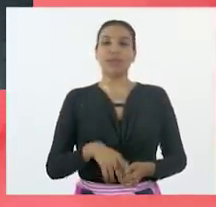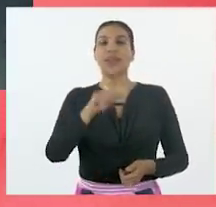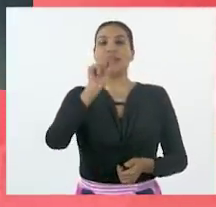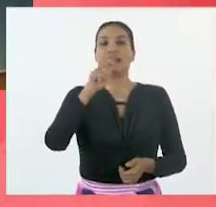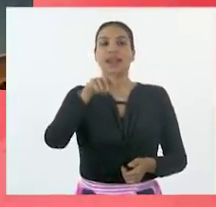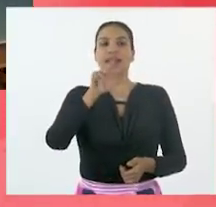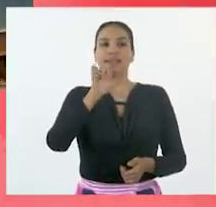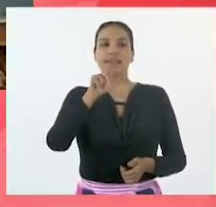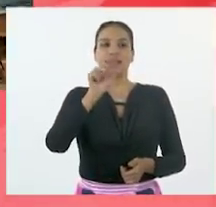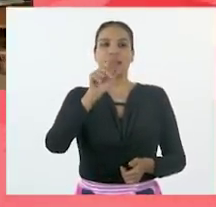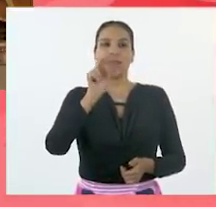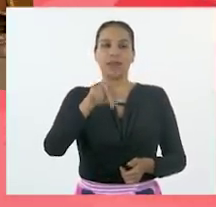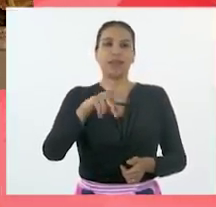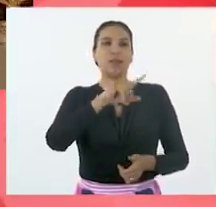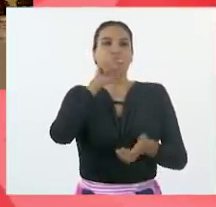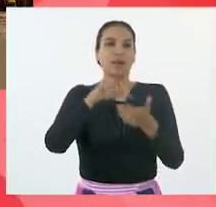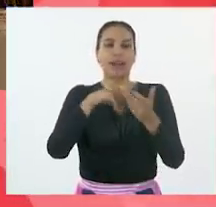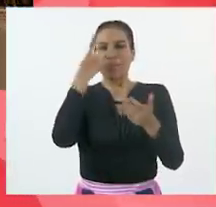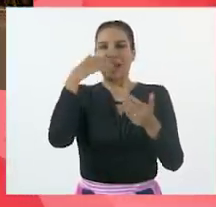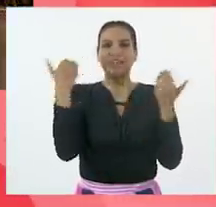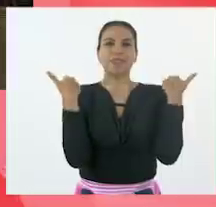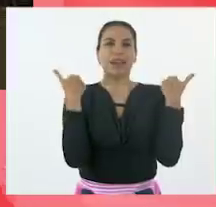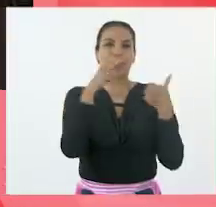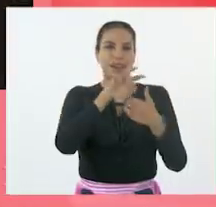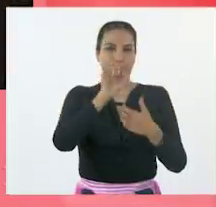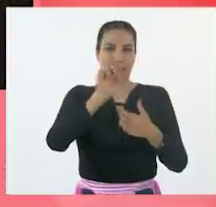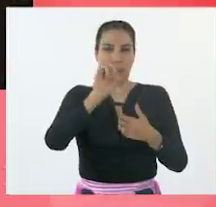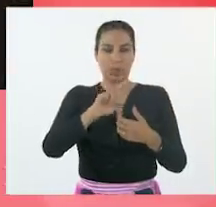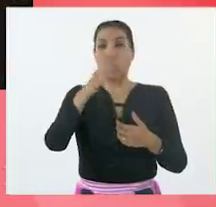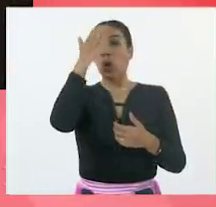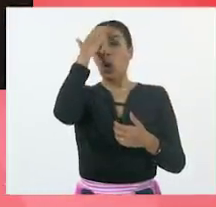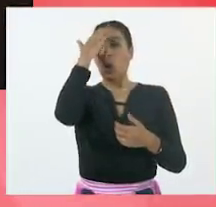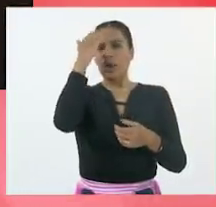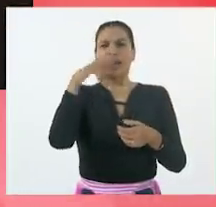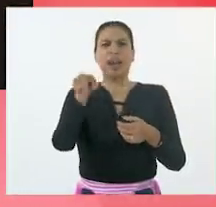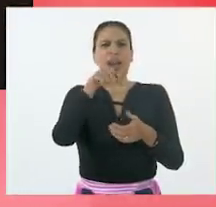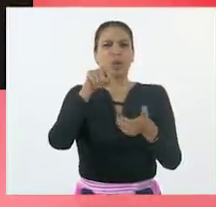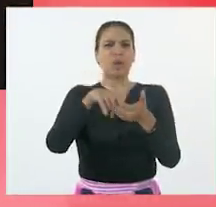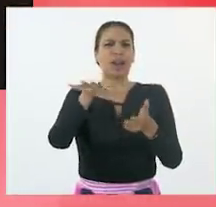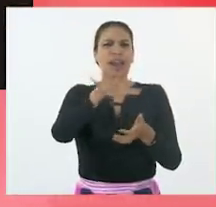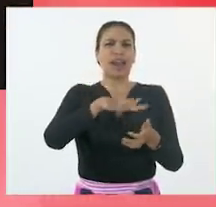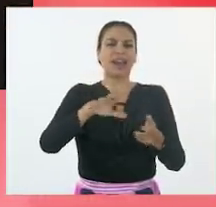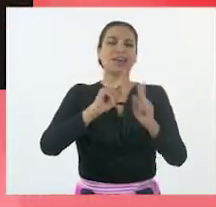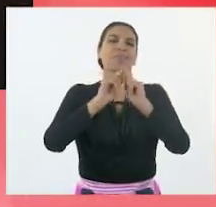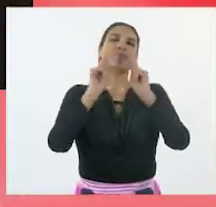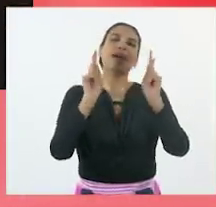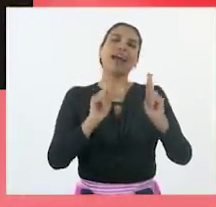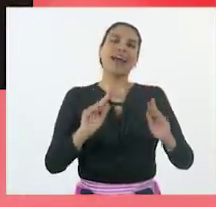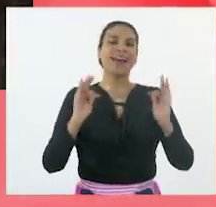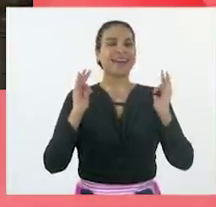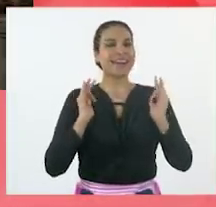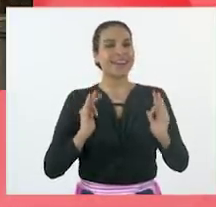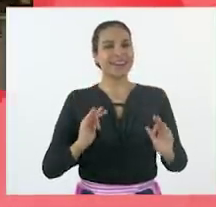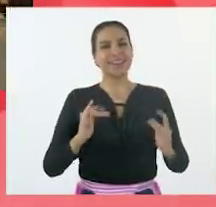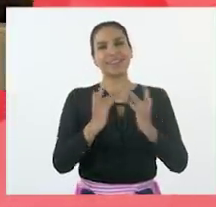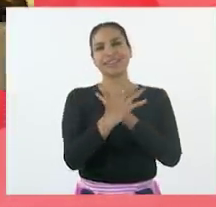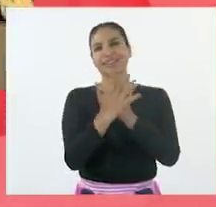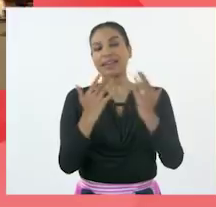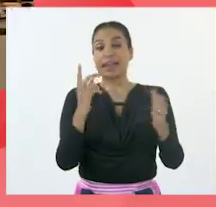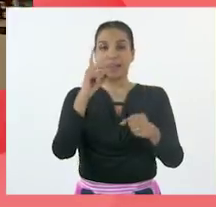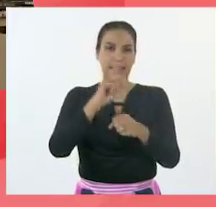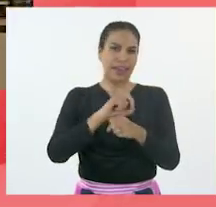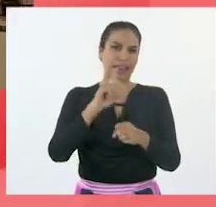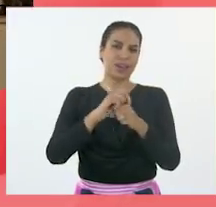Tequisquiapan es ideal para pasar un relajado fin de semana. Es conocido por ser un remanso de paz y tranquilidad, donde todos los